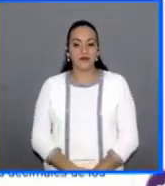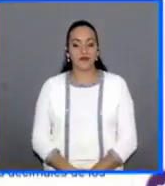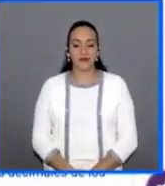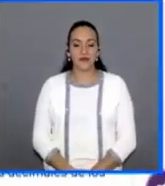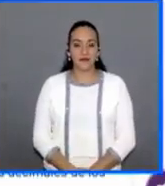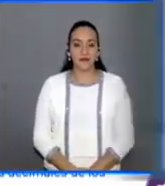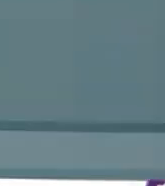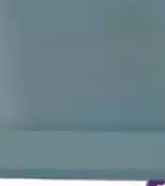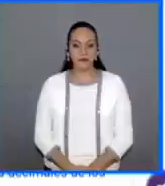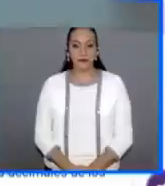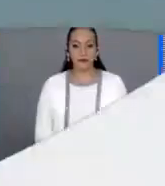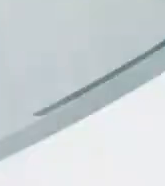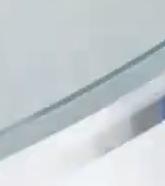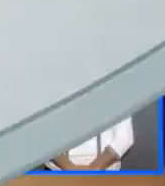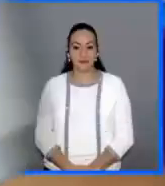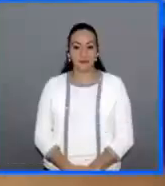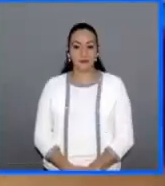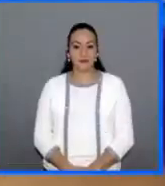Federación.